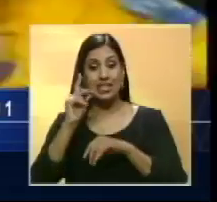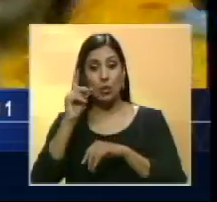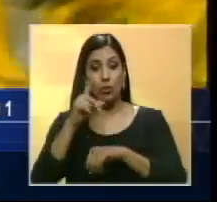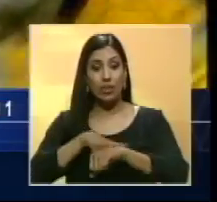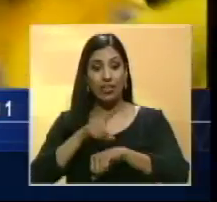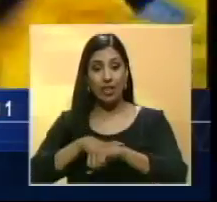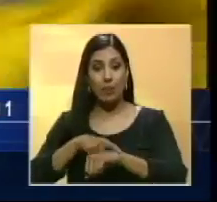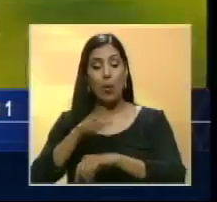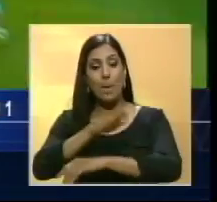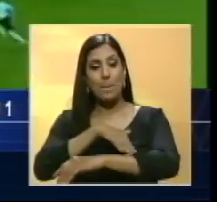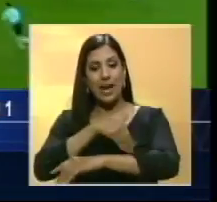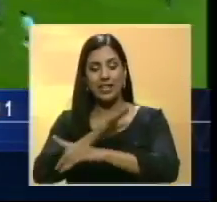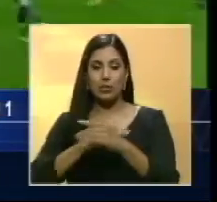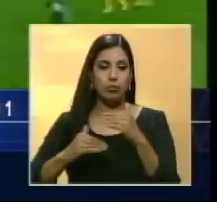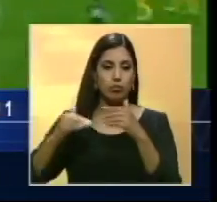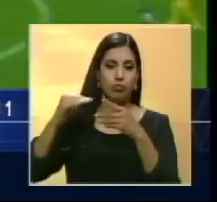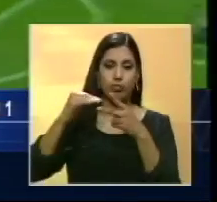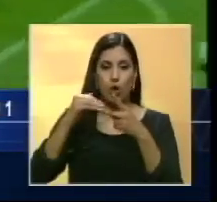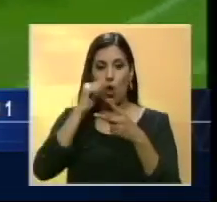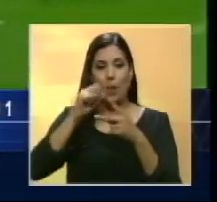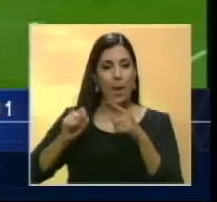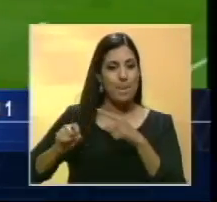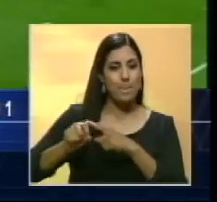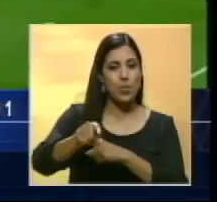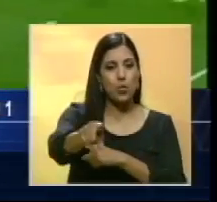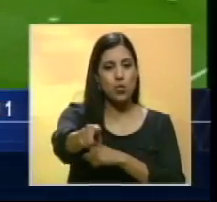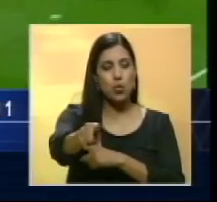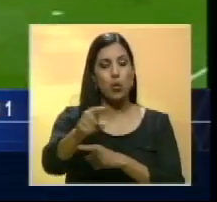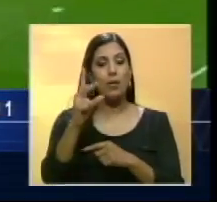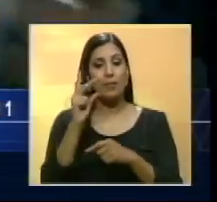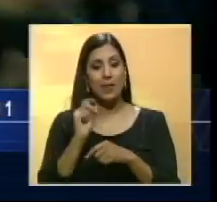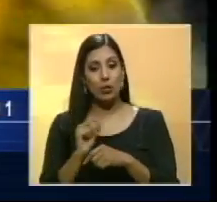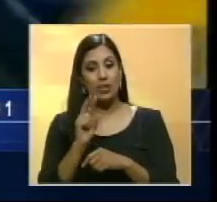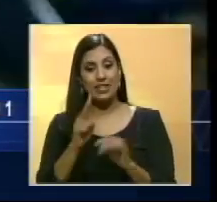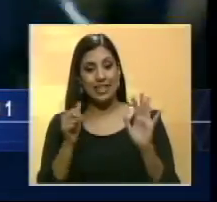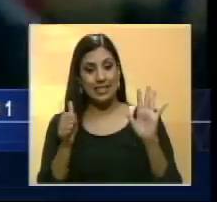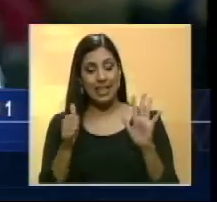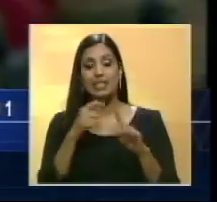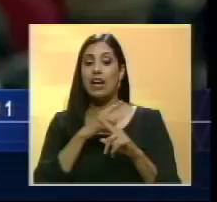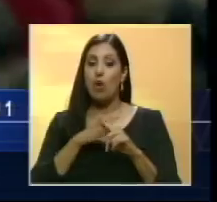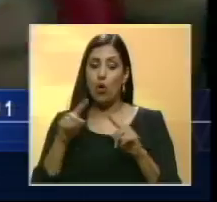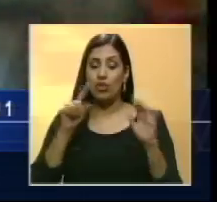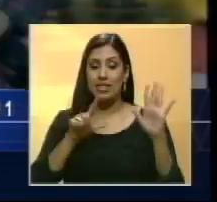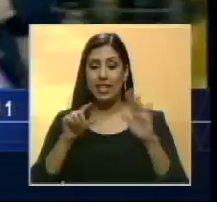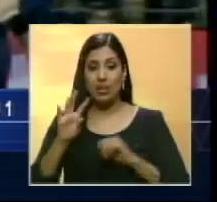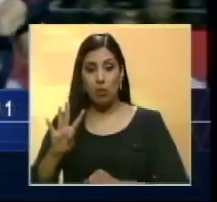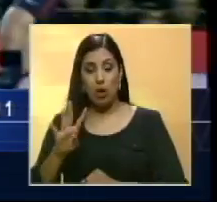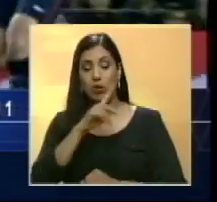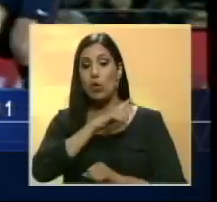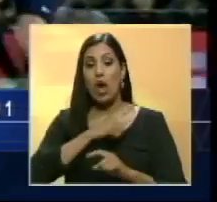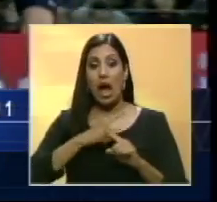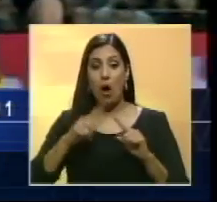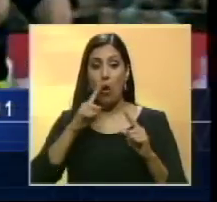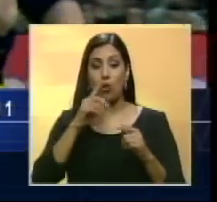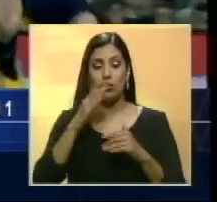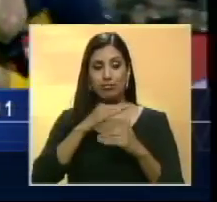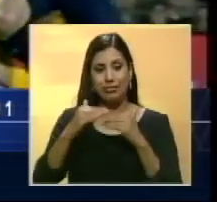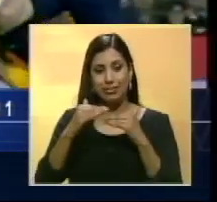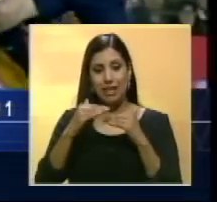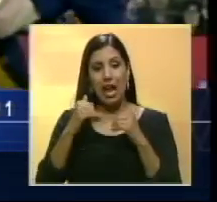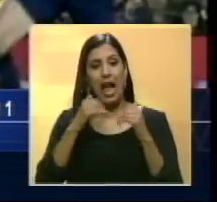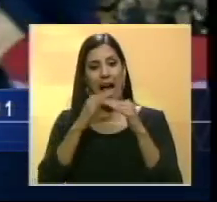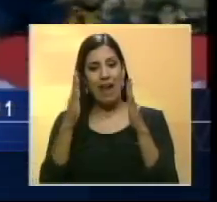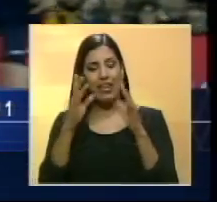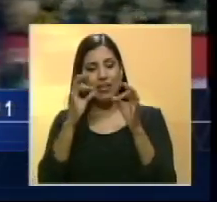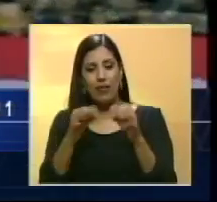tiempo, el Barcelona se respaldó en Luis Suárez, quien anotó por partida doble en el minuto 63 y el 74. La eliminatoria queda abierta